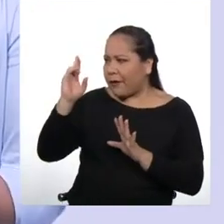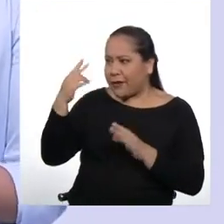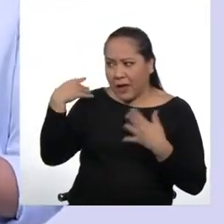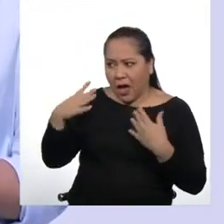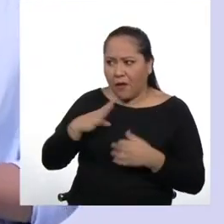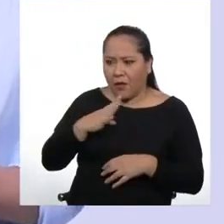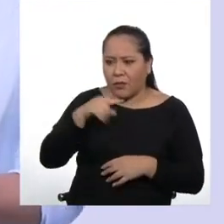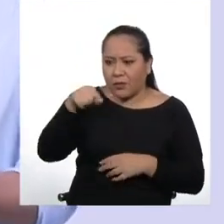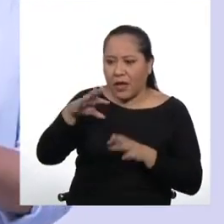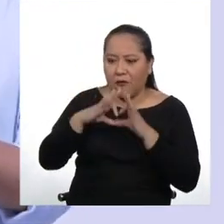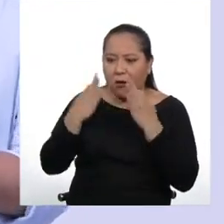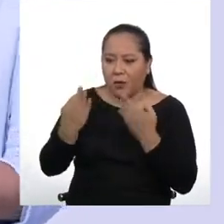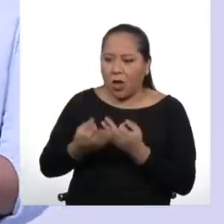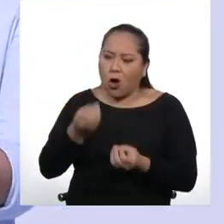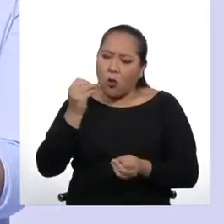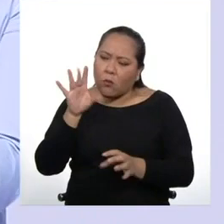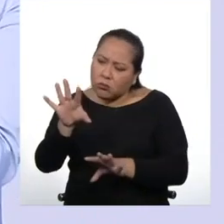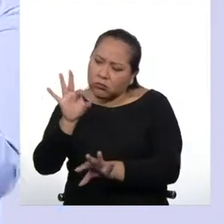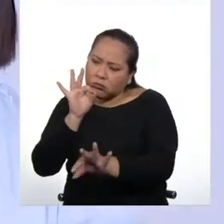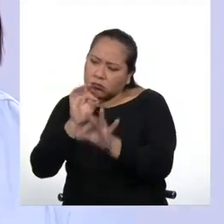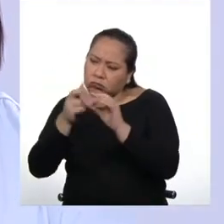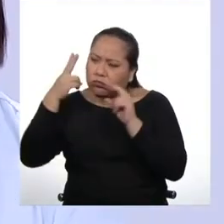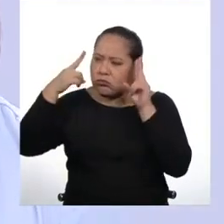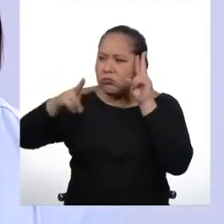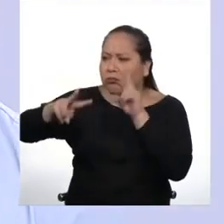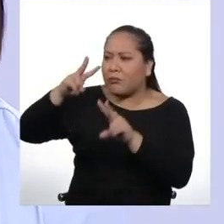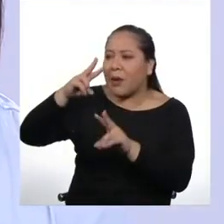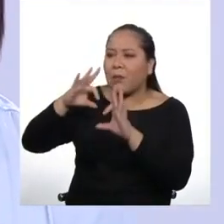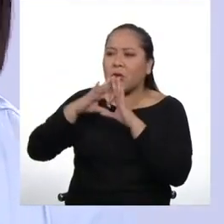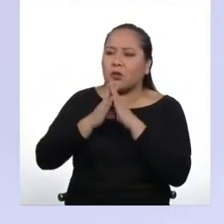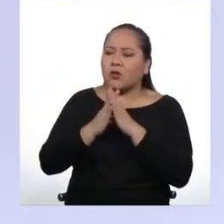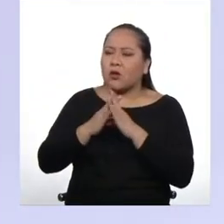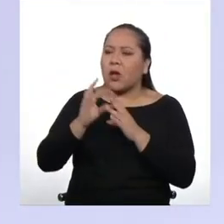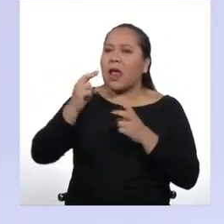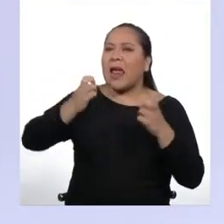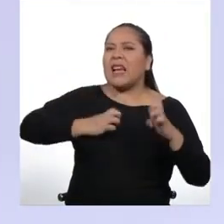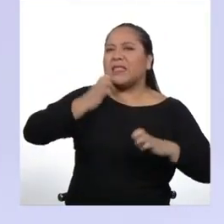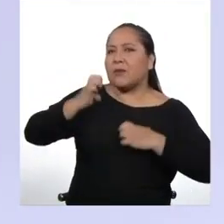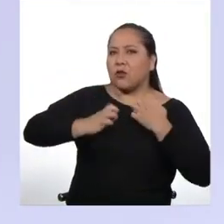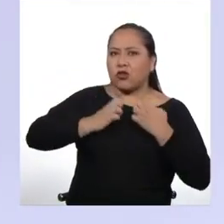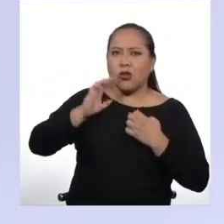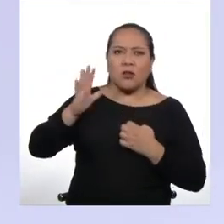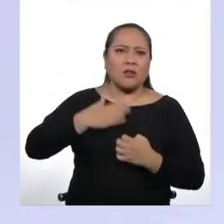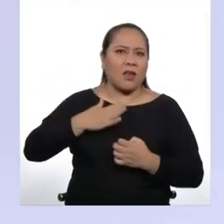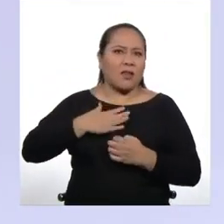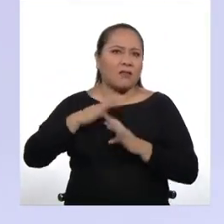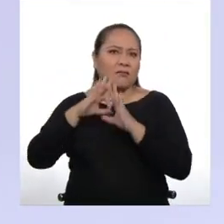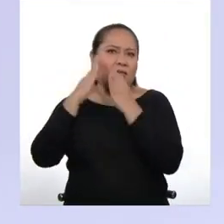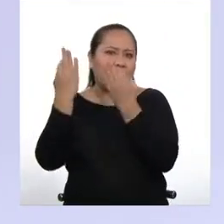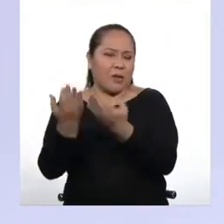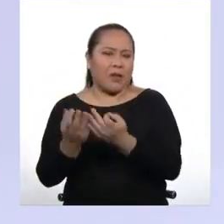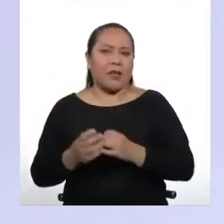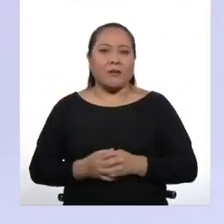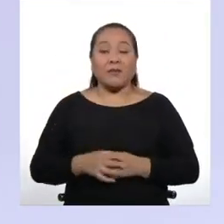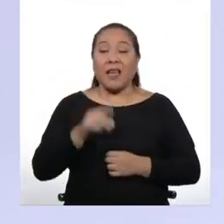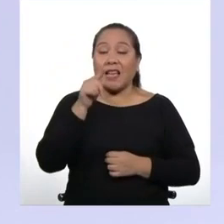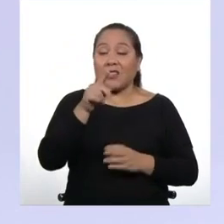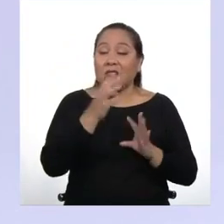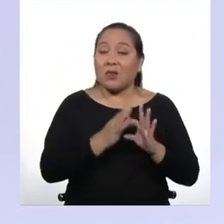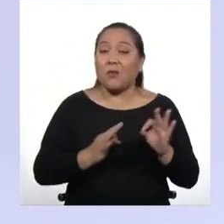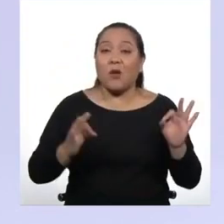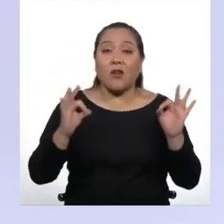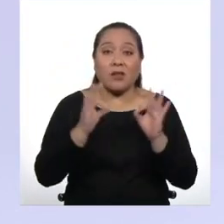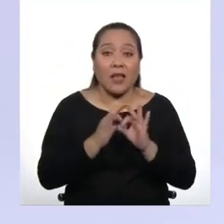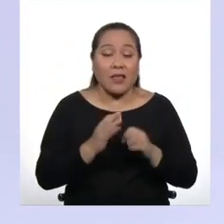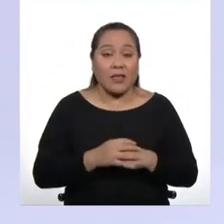¿cómo podemos identificar las emociones que vemos en nuestra vida familiar, por ejemplo? Es un punto muy importante el que mencionaste,